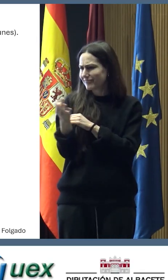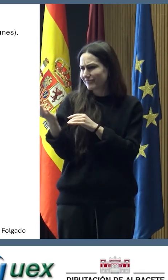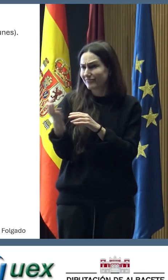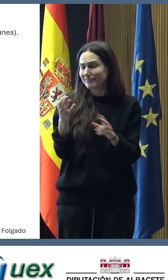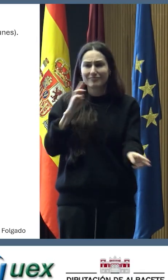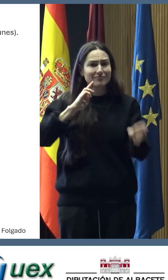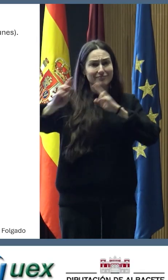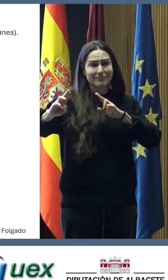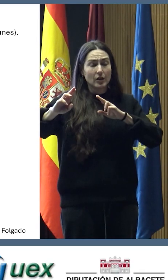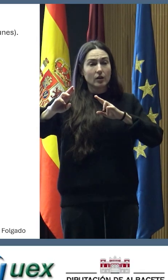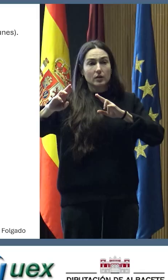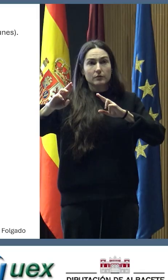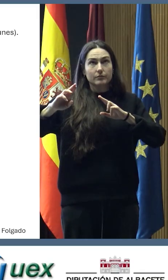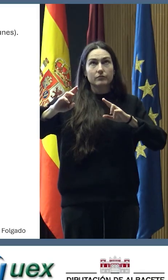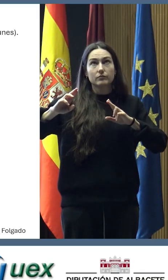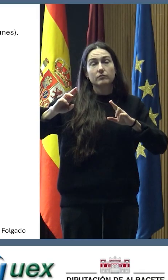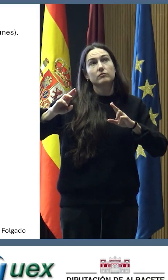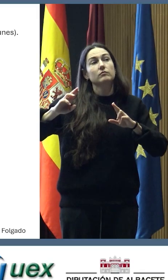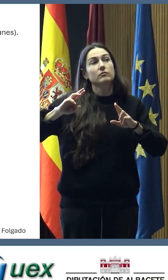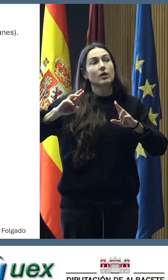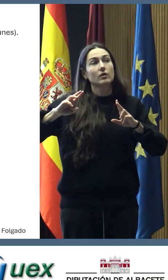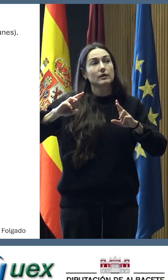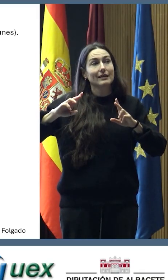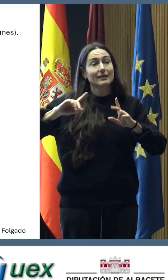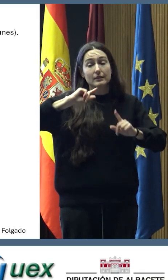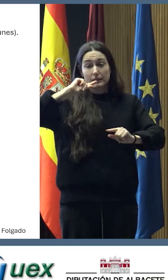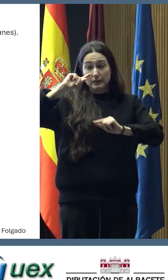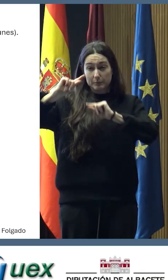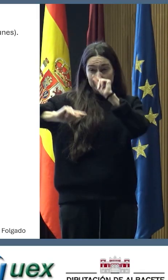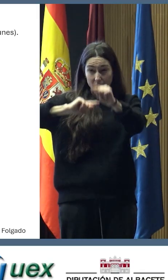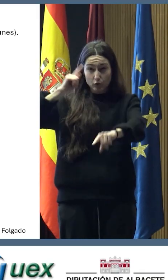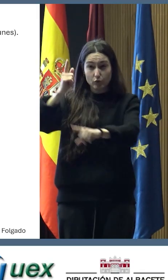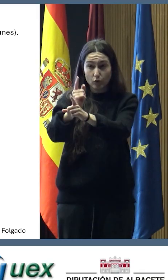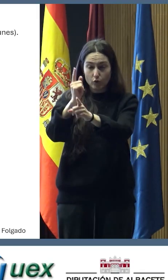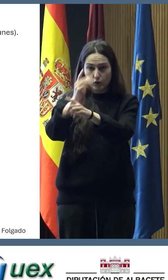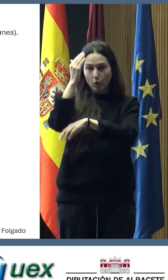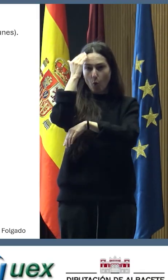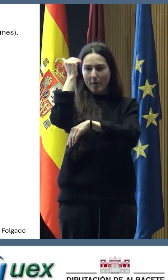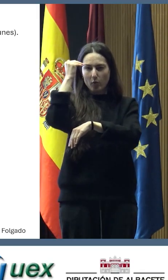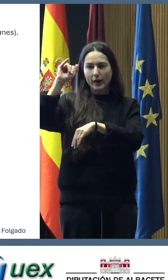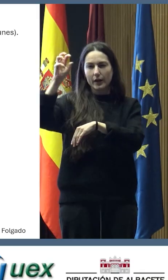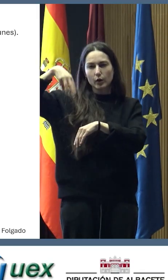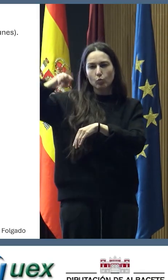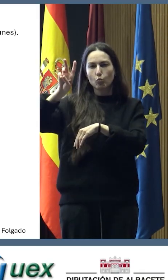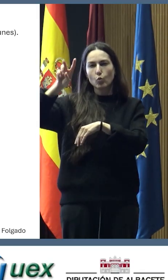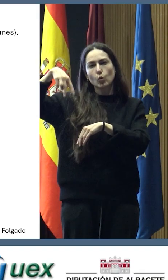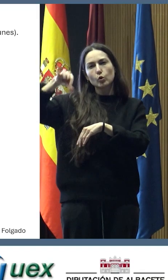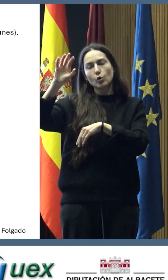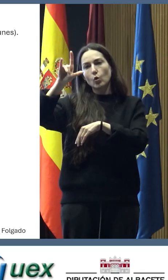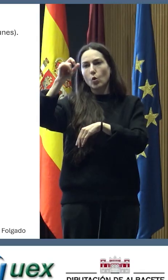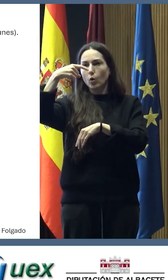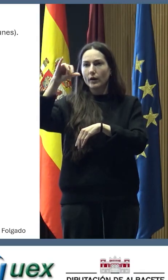tienen que generan anticuerpos o tienen mayor memoria inmunológica. Entonces